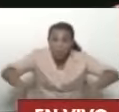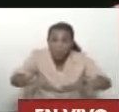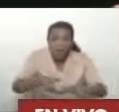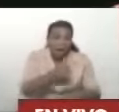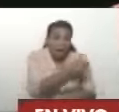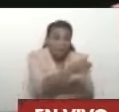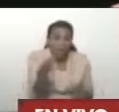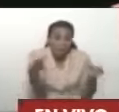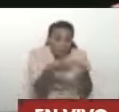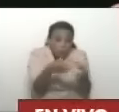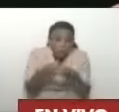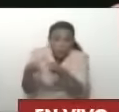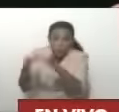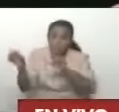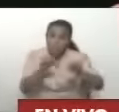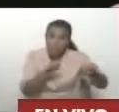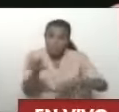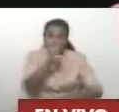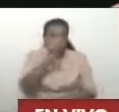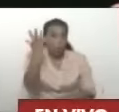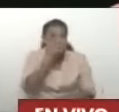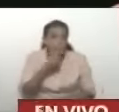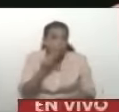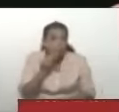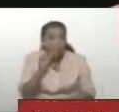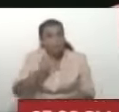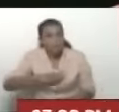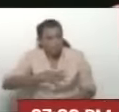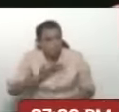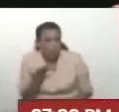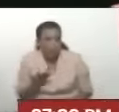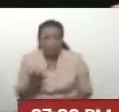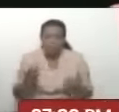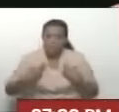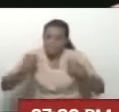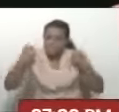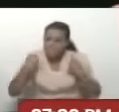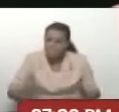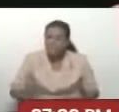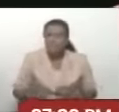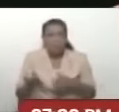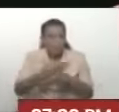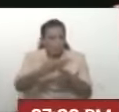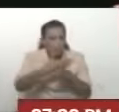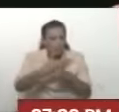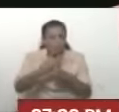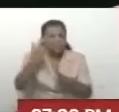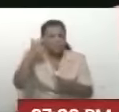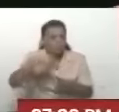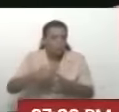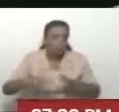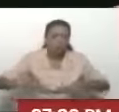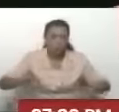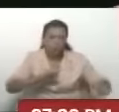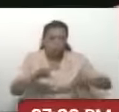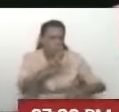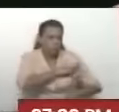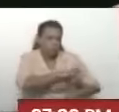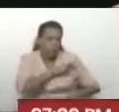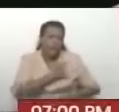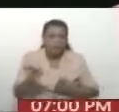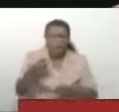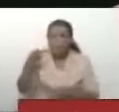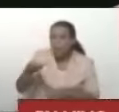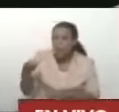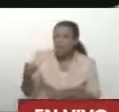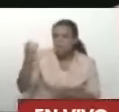cada organización y movimiento juvenil pueda hacer vida y bueno, compartir en todos los ámbitos de acción social y